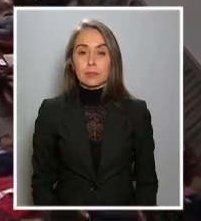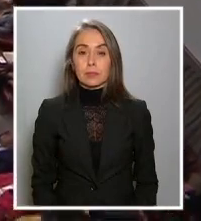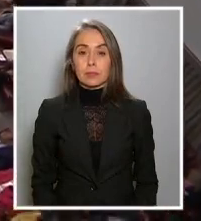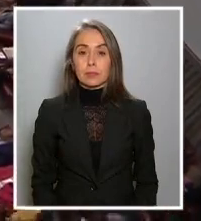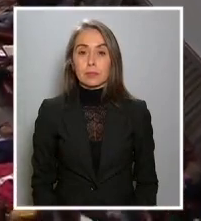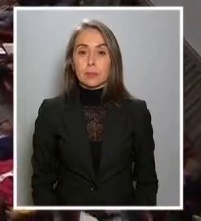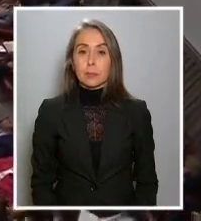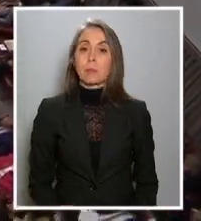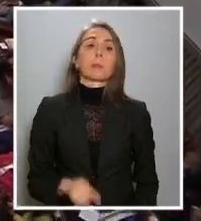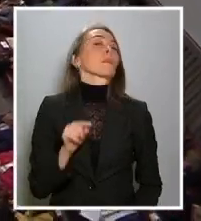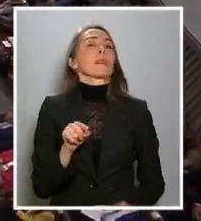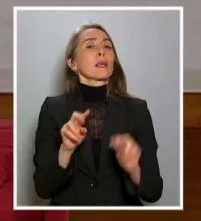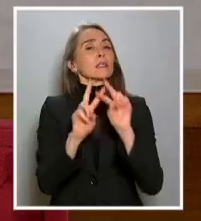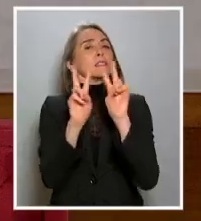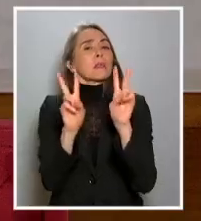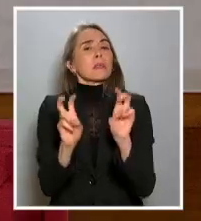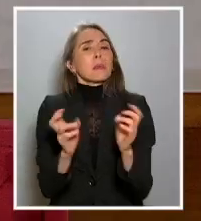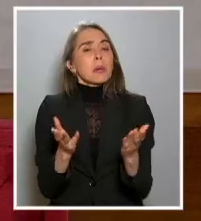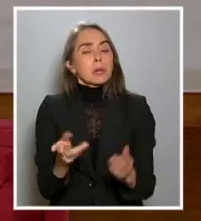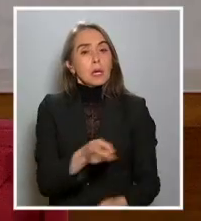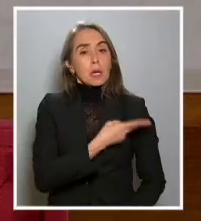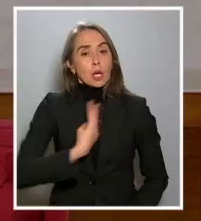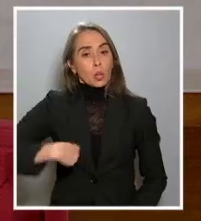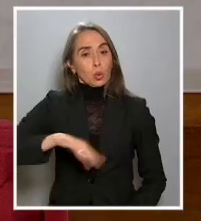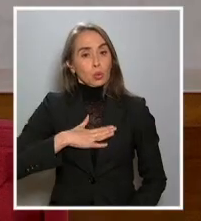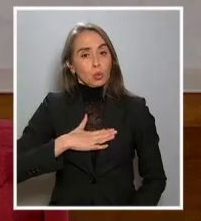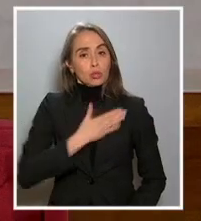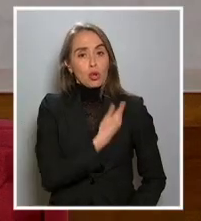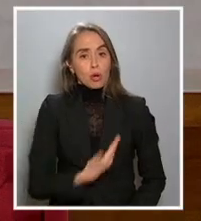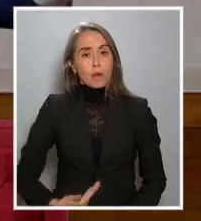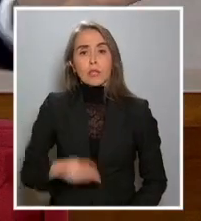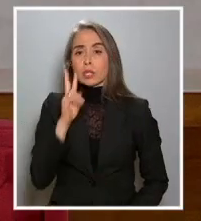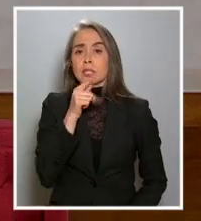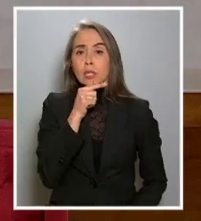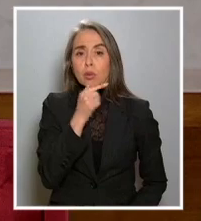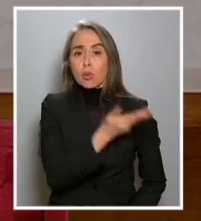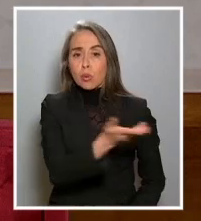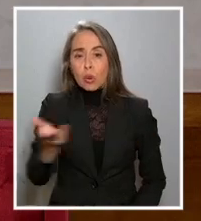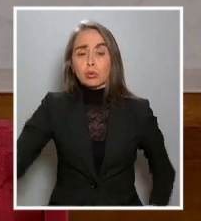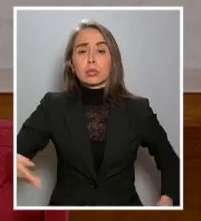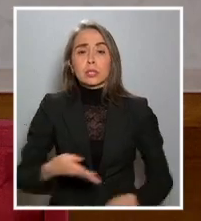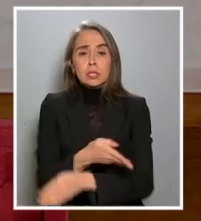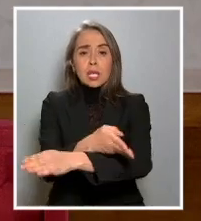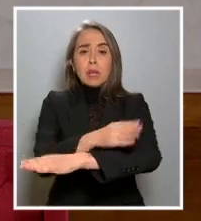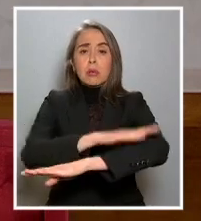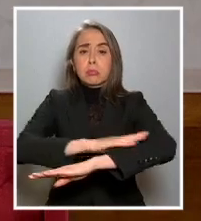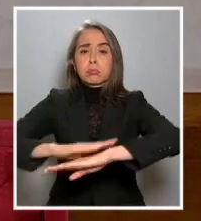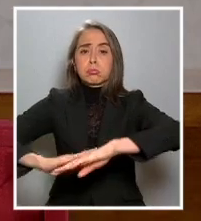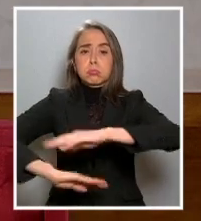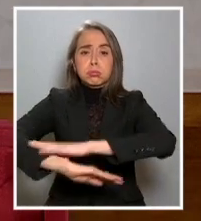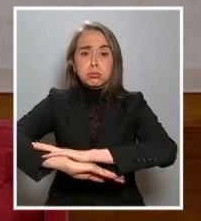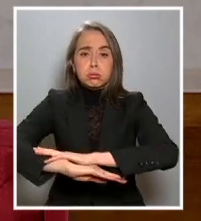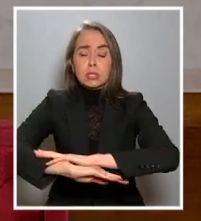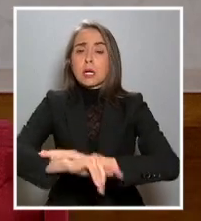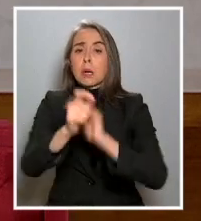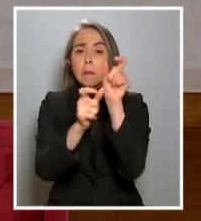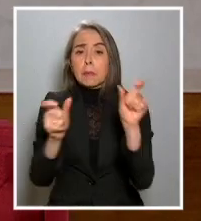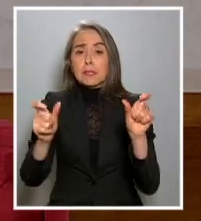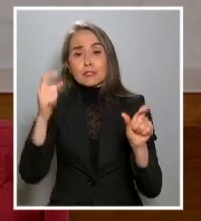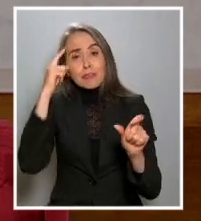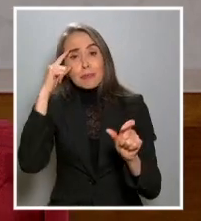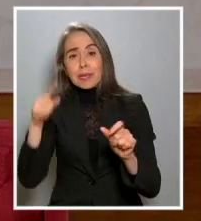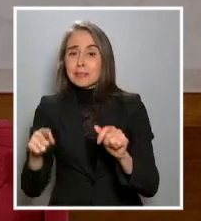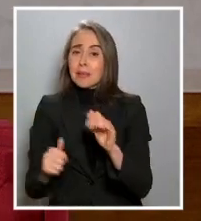Esto tiene que ver con que para nuestro gobierno, y no me cabe ninguna duda que de manera transversal, nadie está sobre la